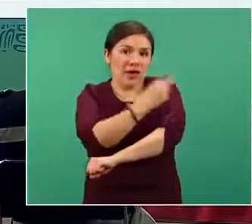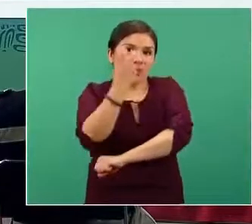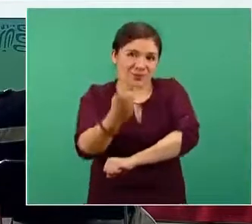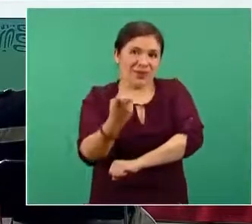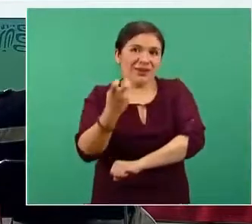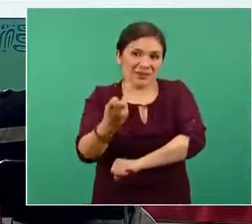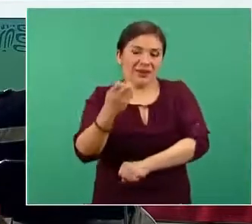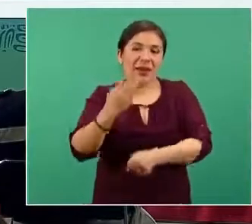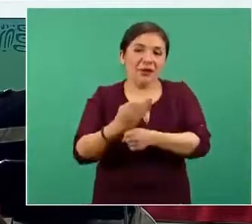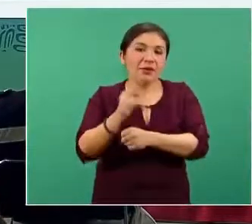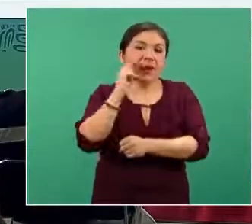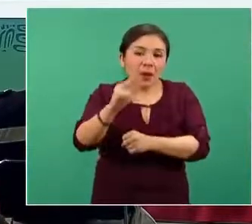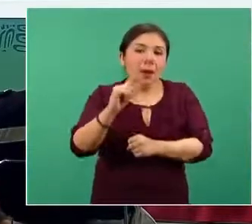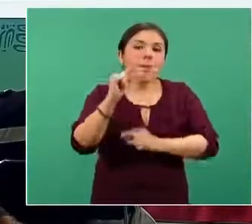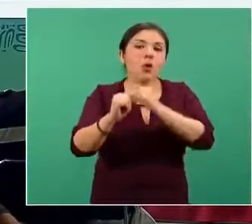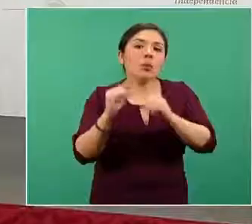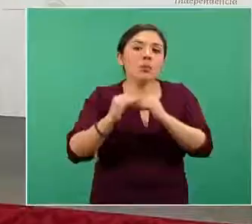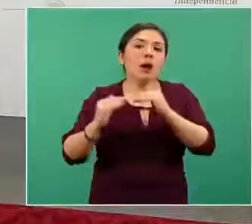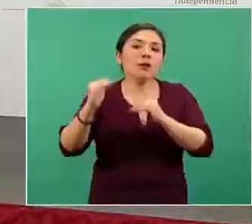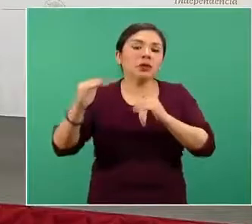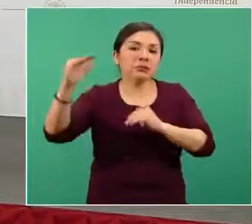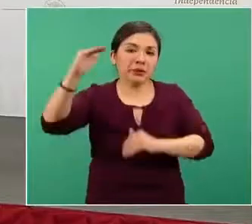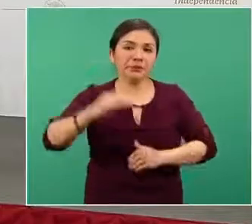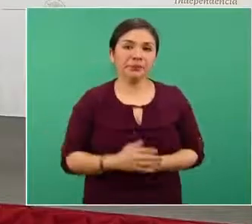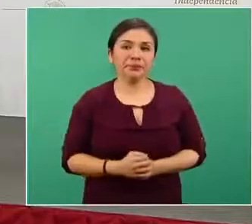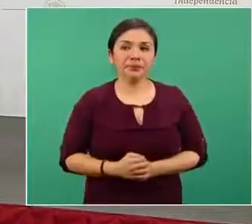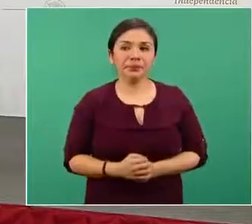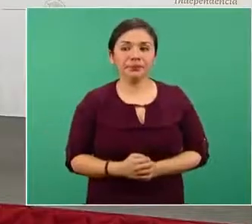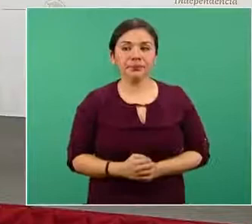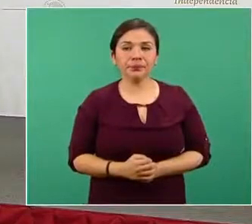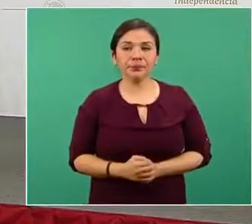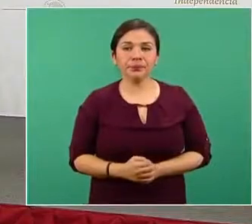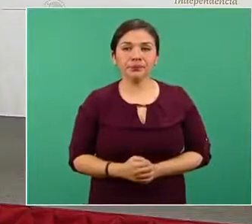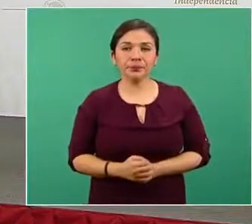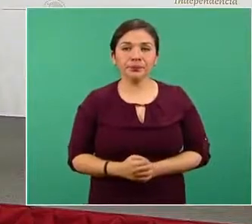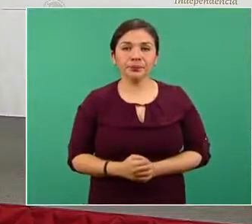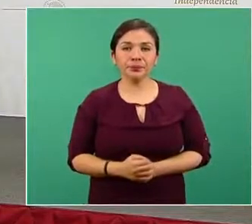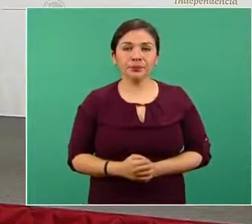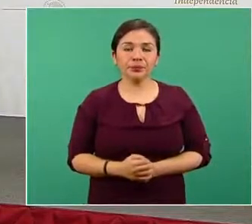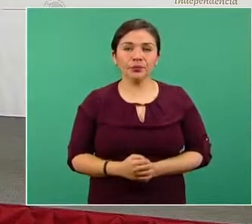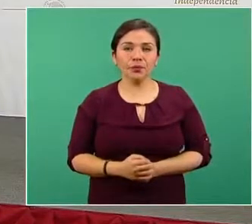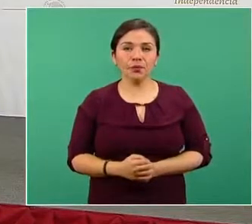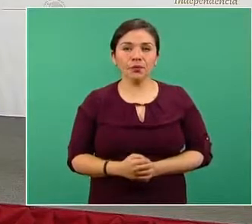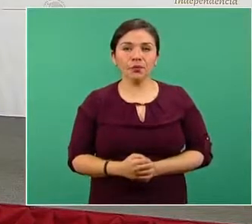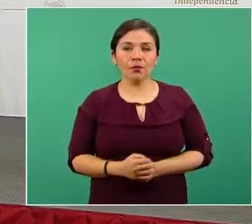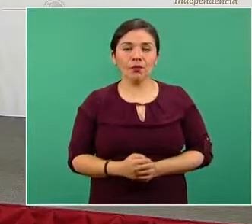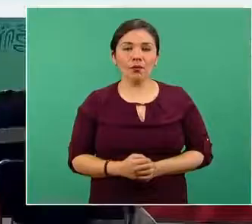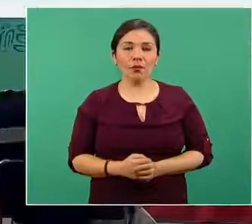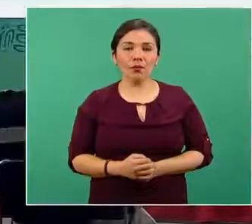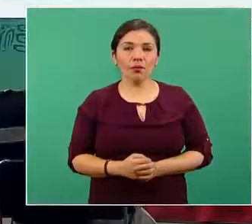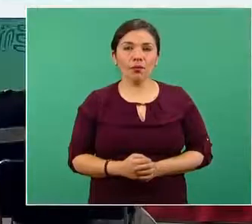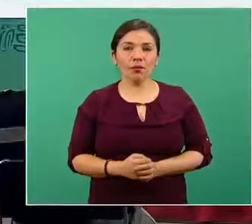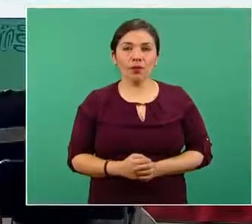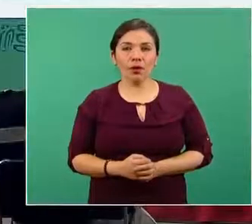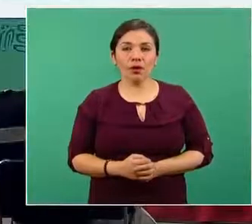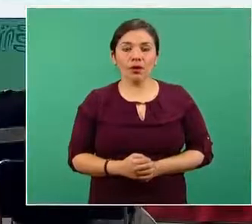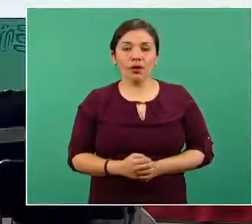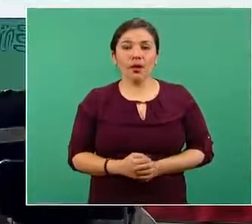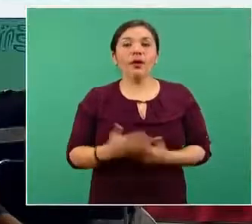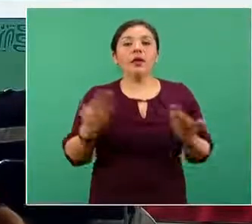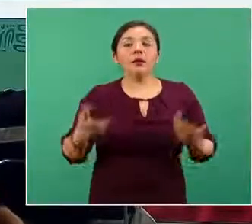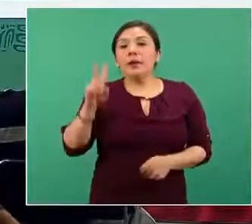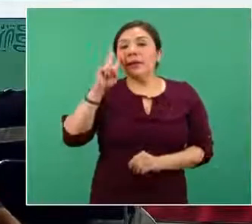veremos un incremento importante. Veamos la siguiente diapositiva. Aquí actualizamos el tema de los